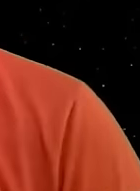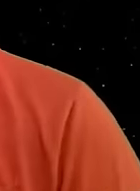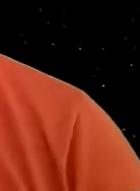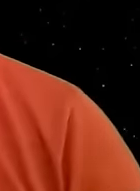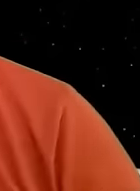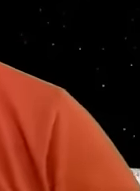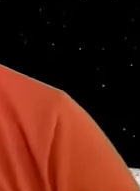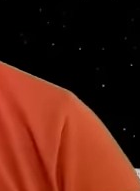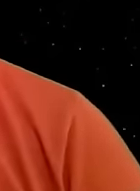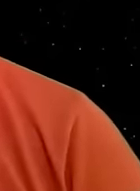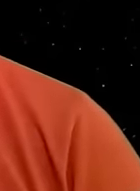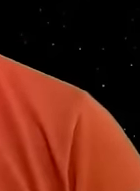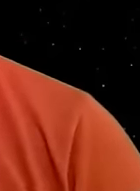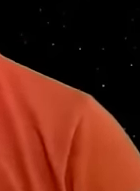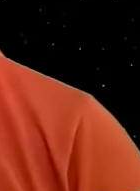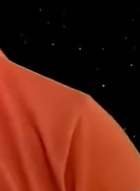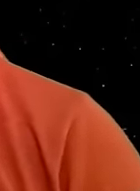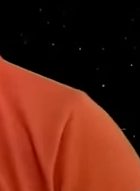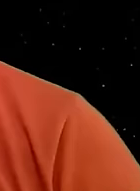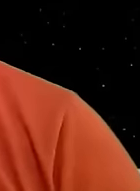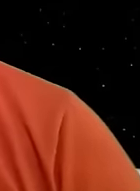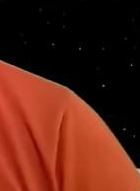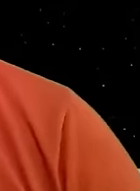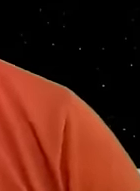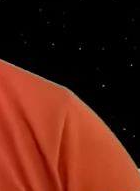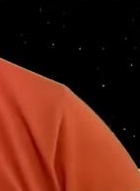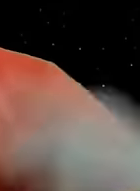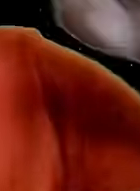en Chile. Gracias por ver el video y nos vemos en